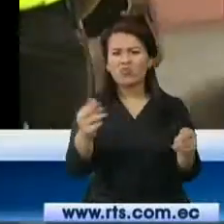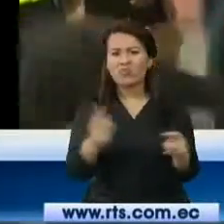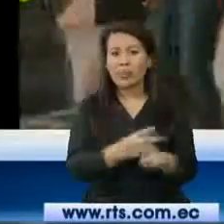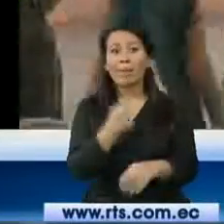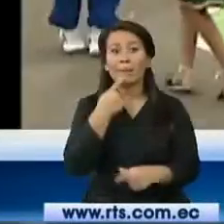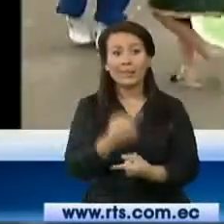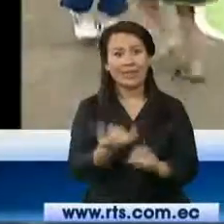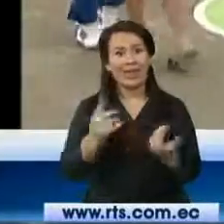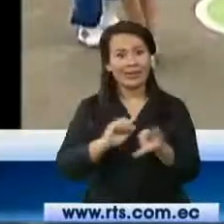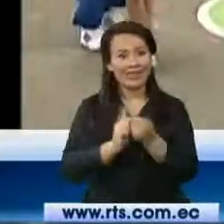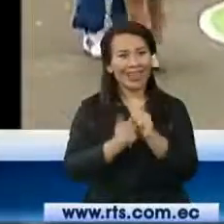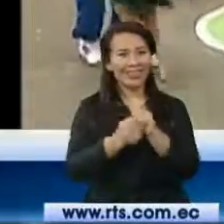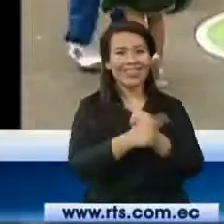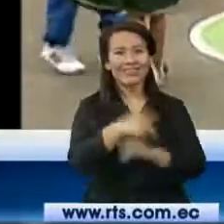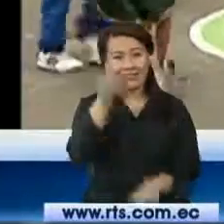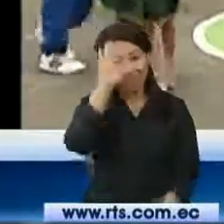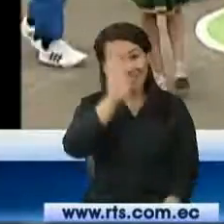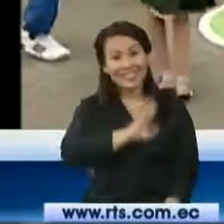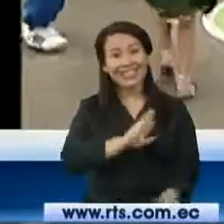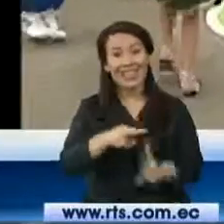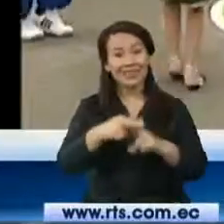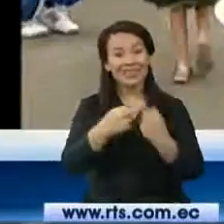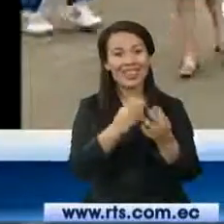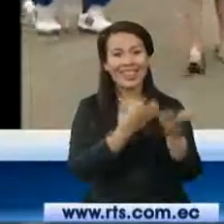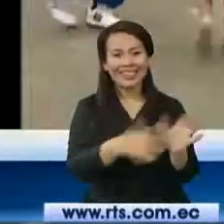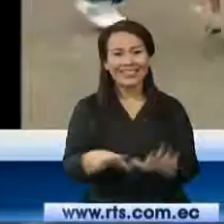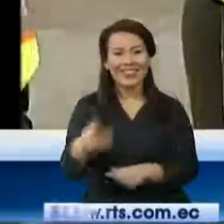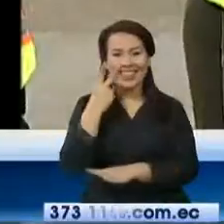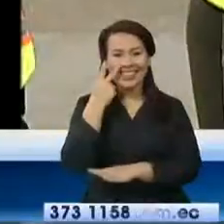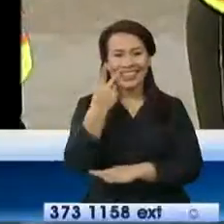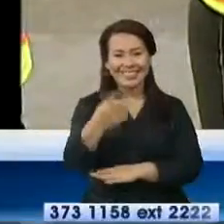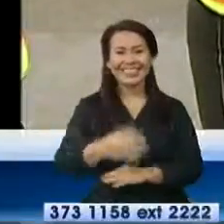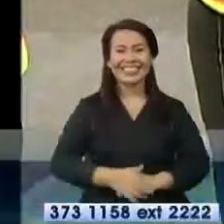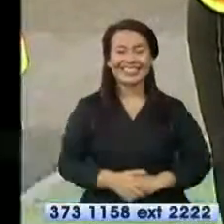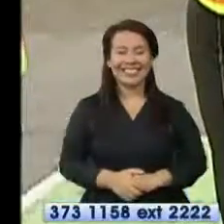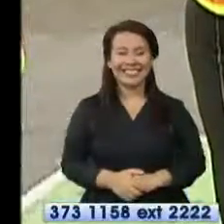sector que empezó a inicios de este año, informó Luxiola Salazar.